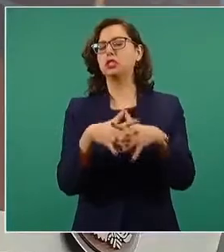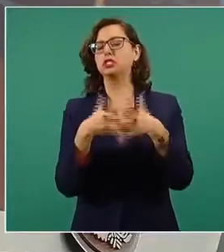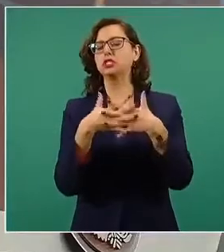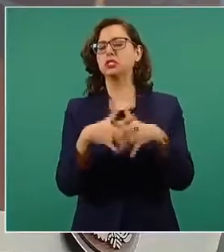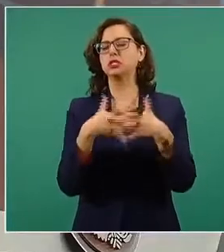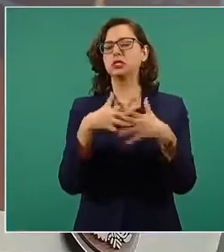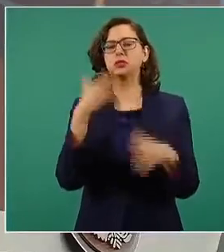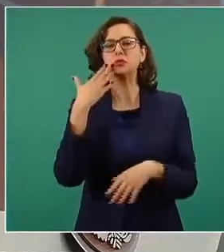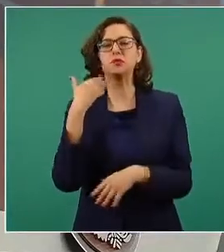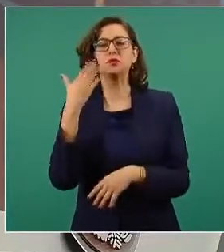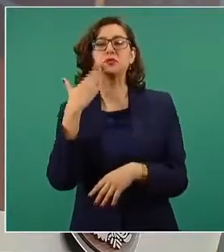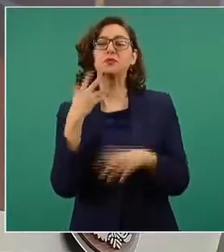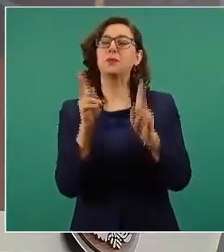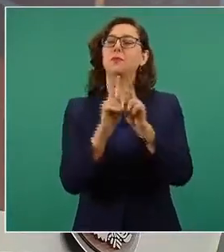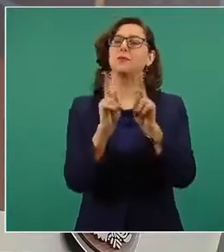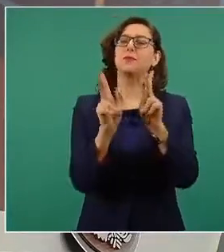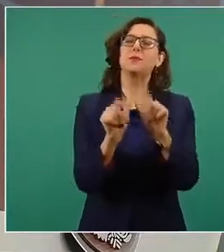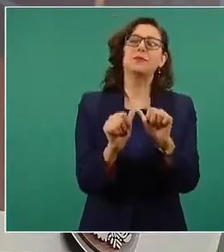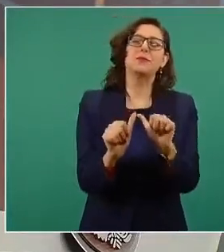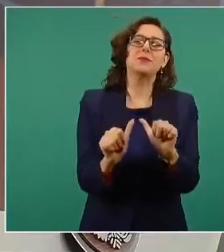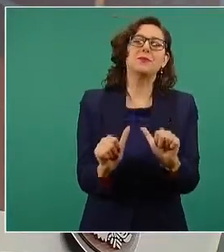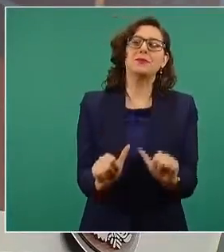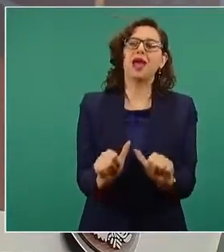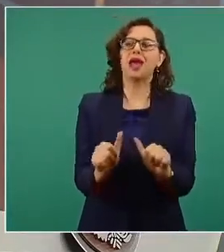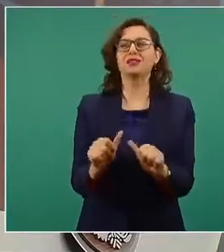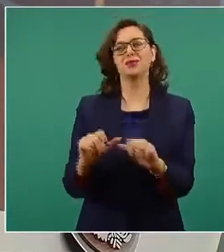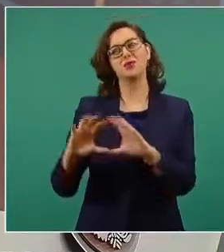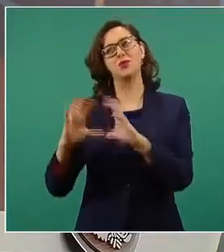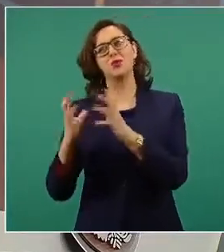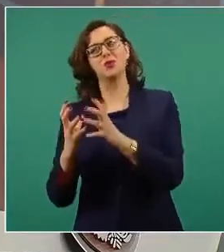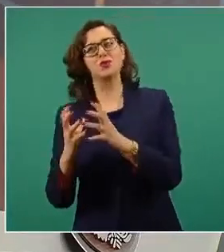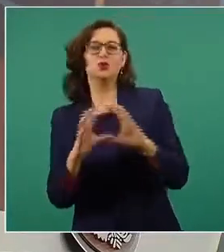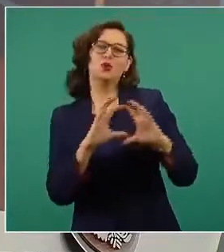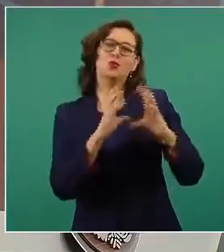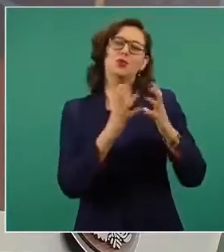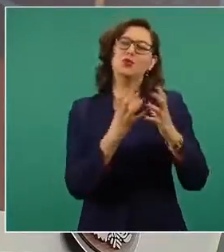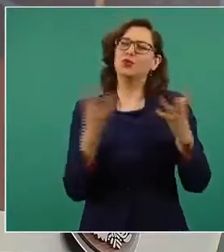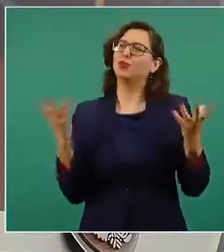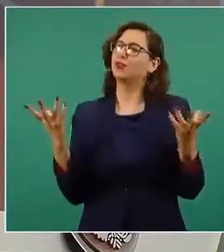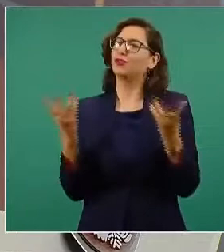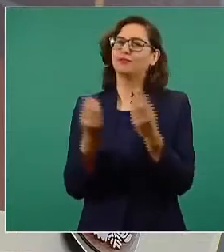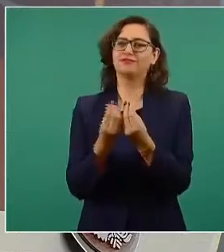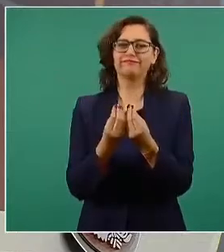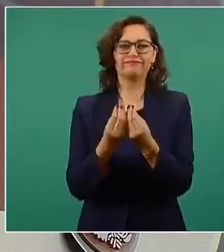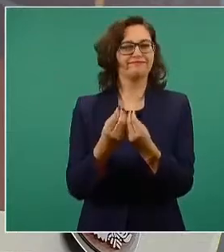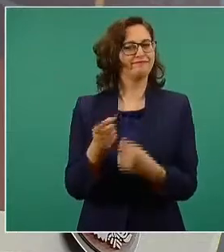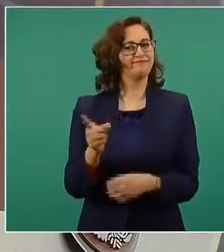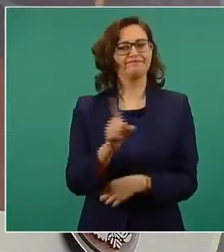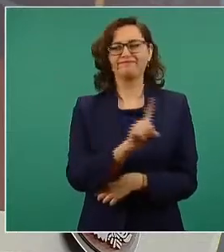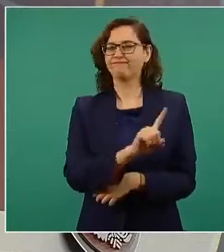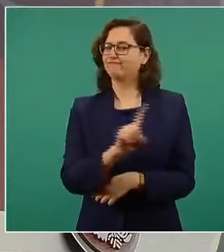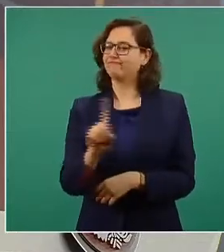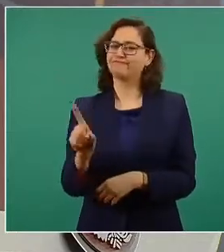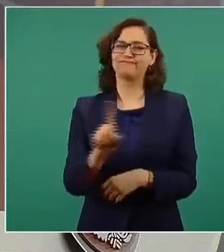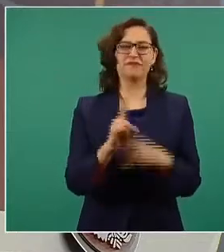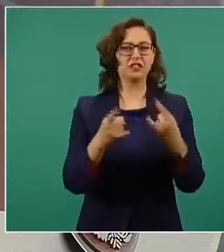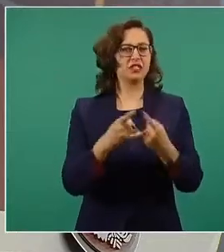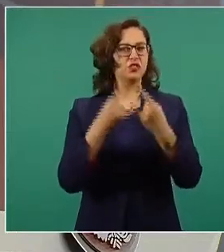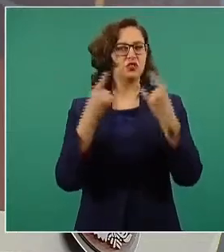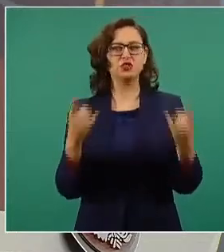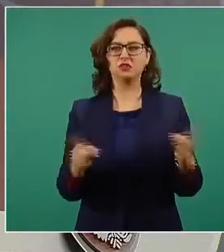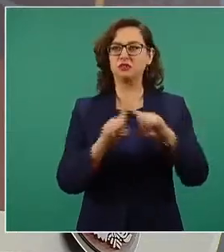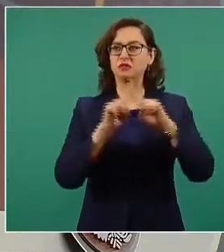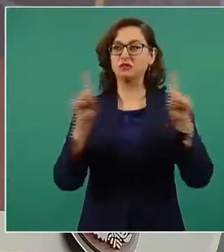un encuentro pacífico de dos mundos. La historia es diferente. Los españoles